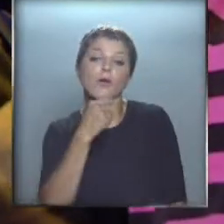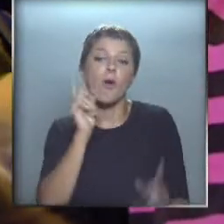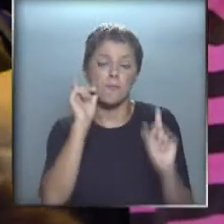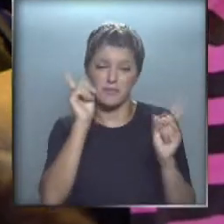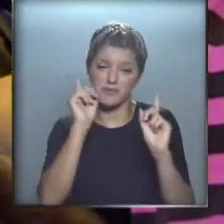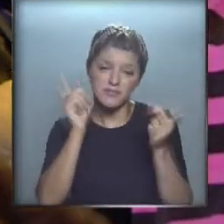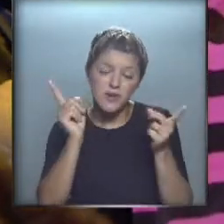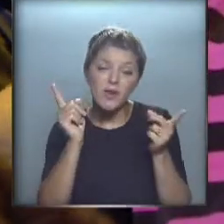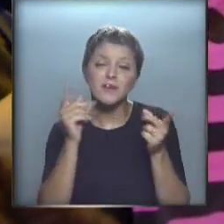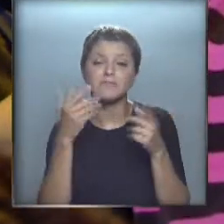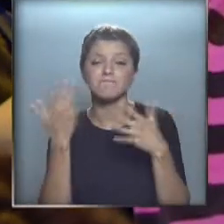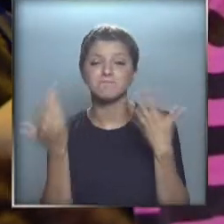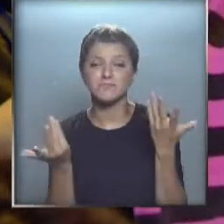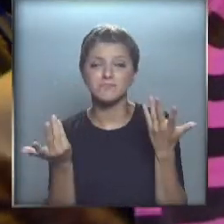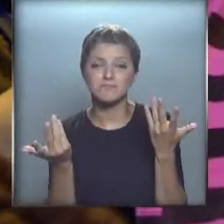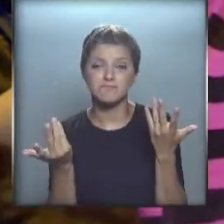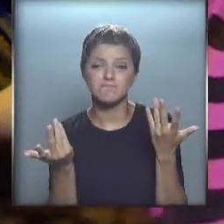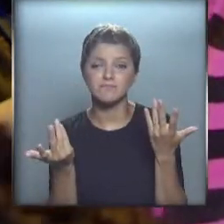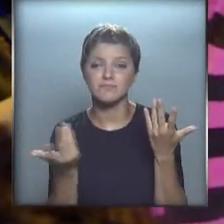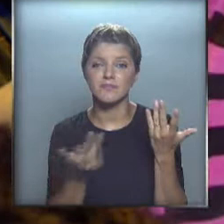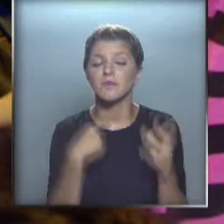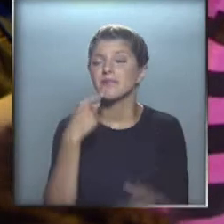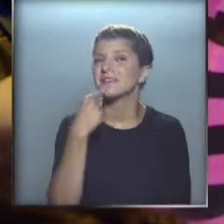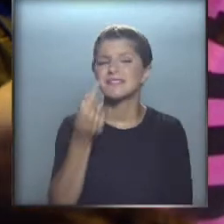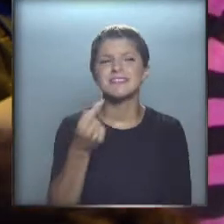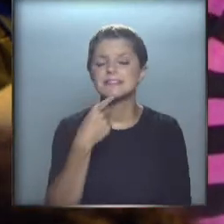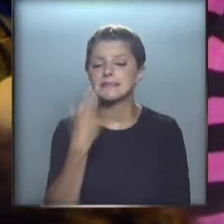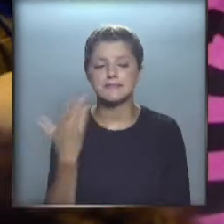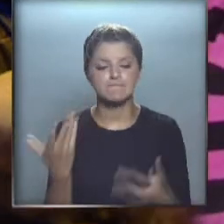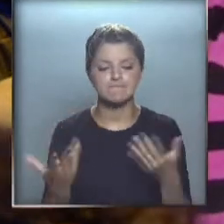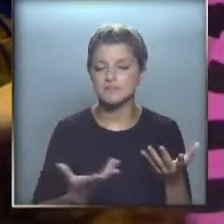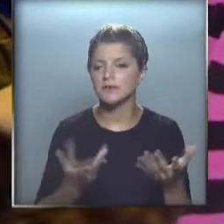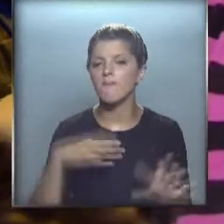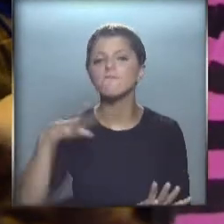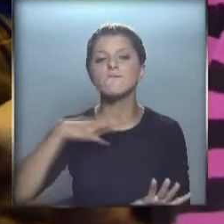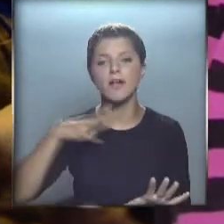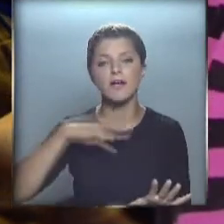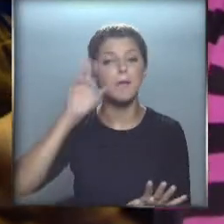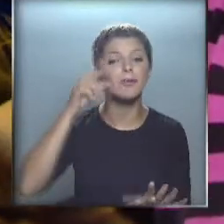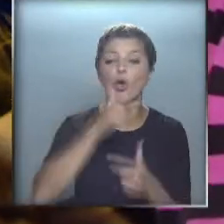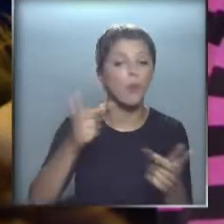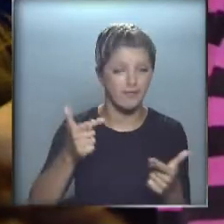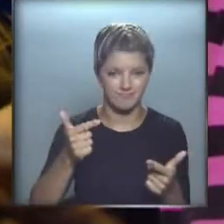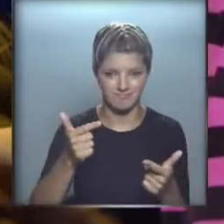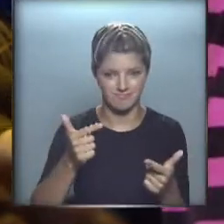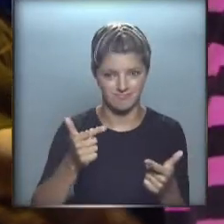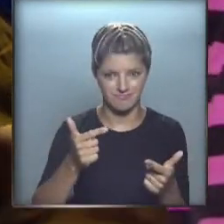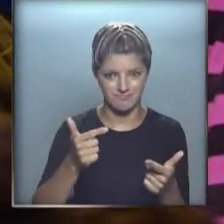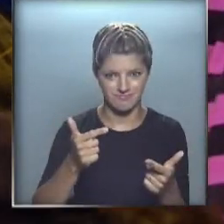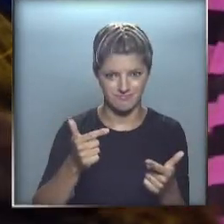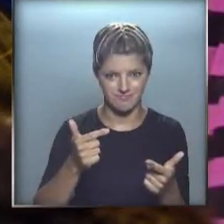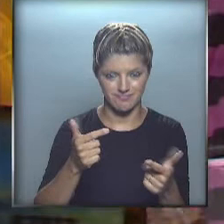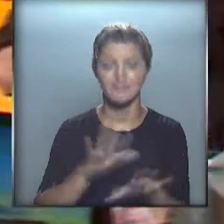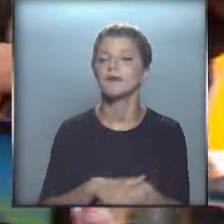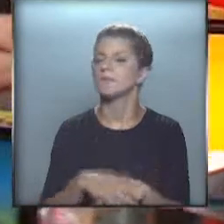porque lo que son más, ¿cómo se dice? Faltan el respeto. ¿Los alumnos